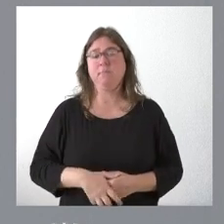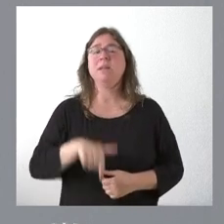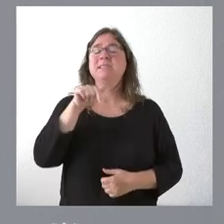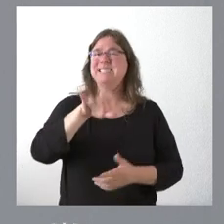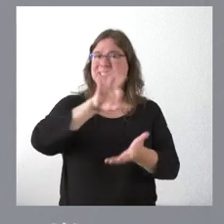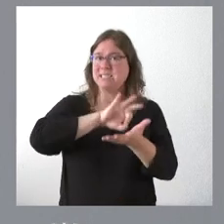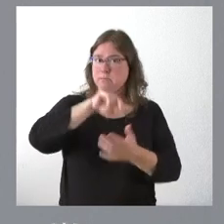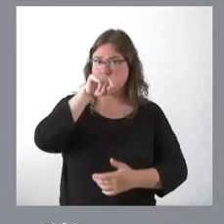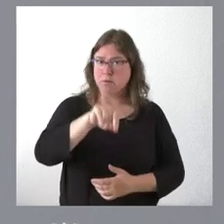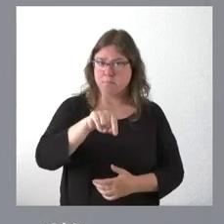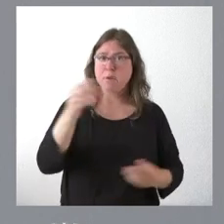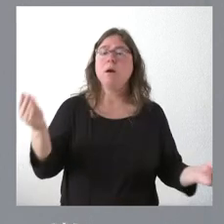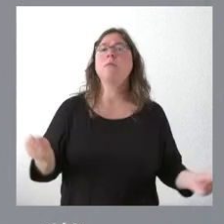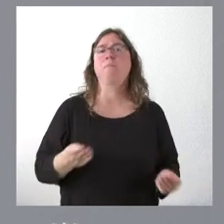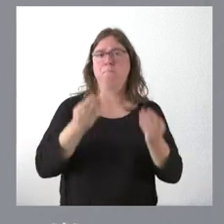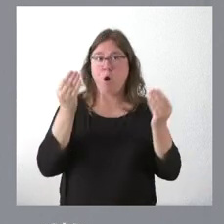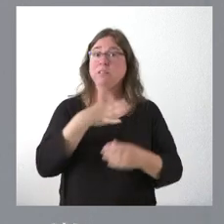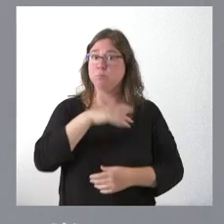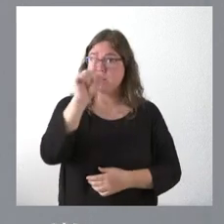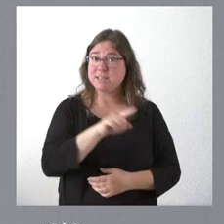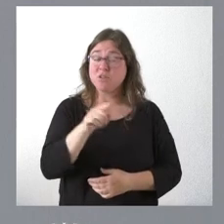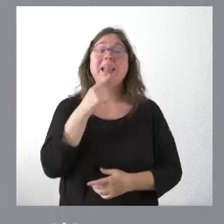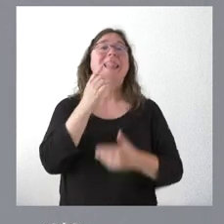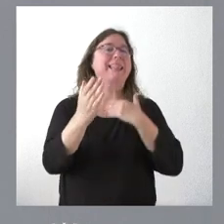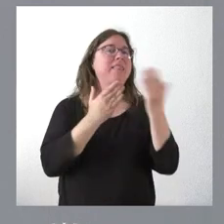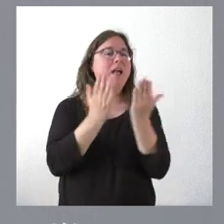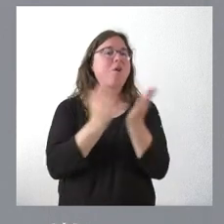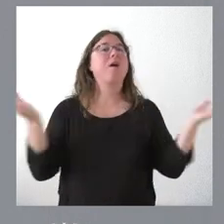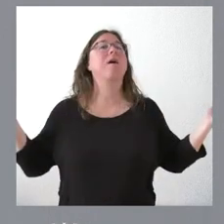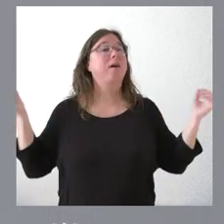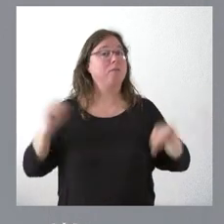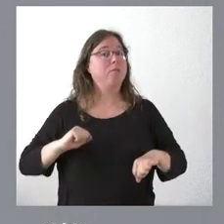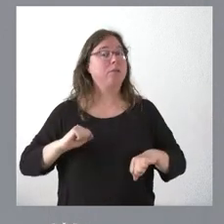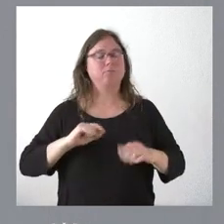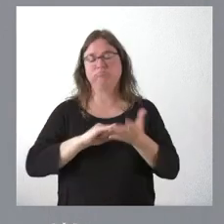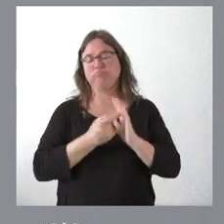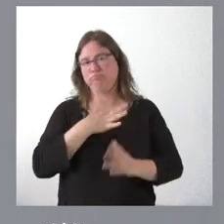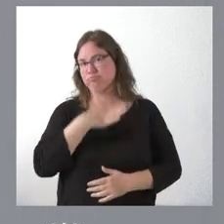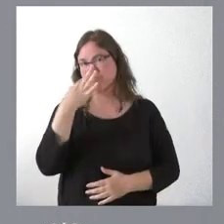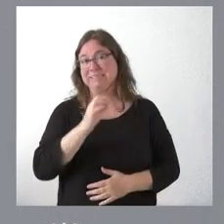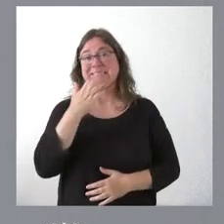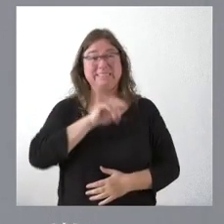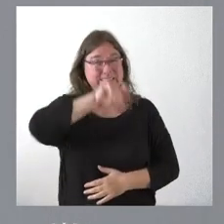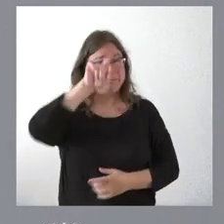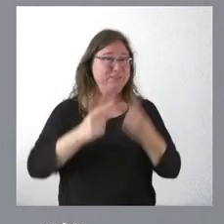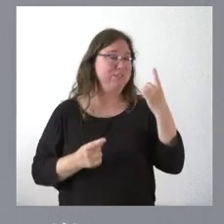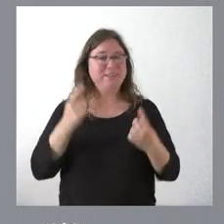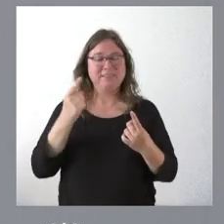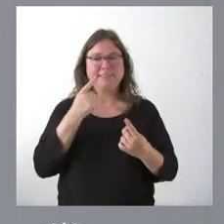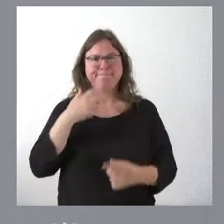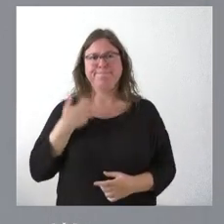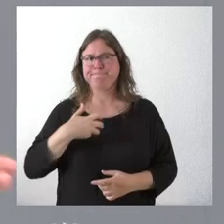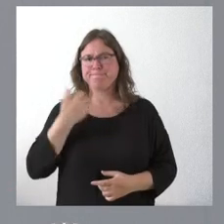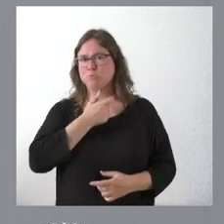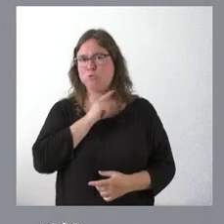servicios pueden mejorarse y, por tanto, yo creo que desde el diálogo y desde el acuerdo todo se soluciona y si hay algunas personas que manifiestan su